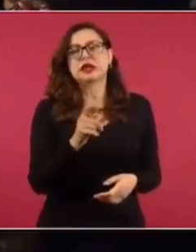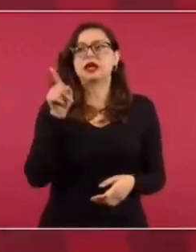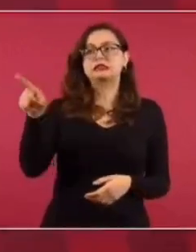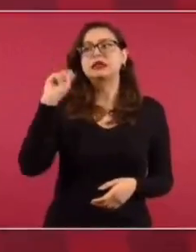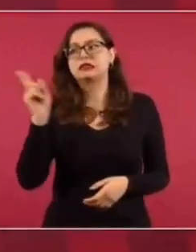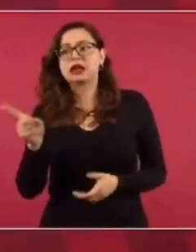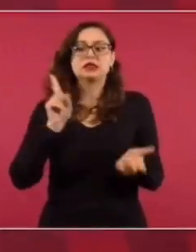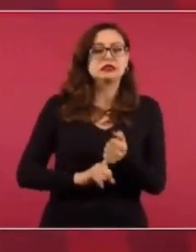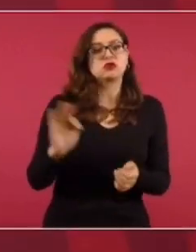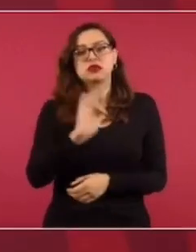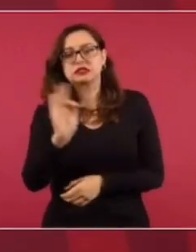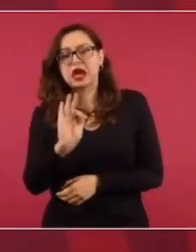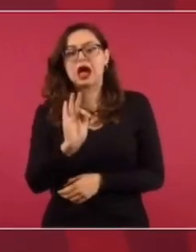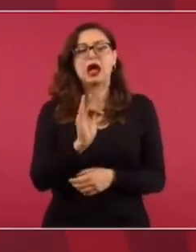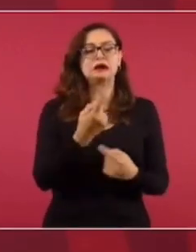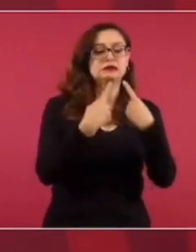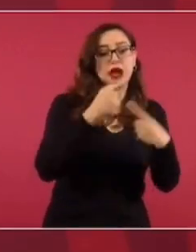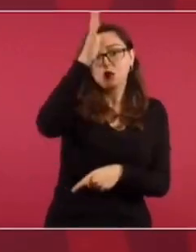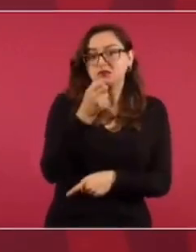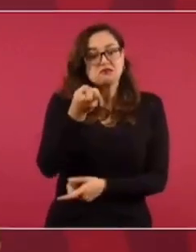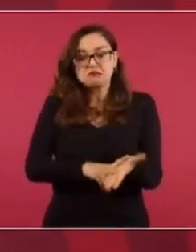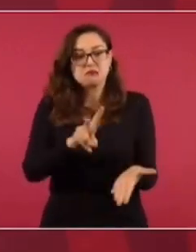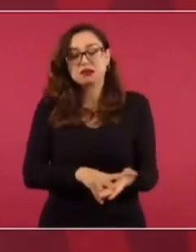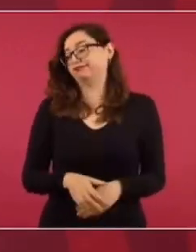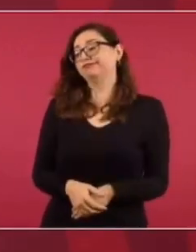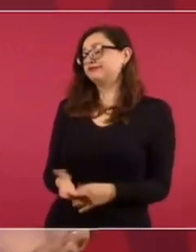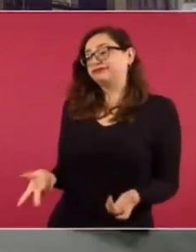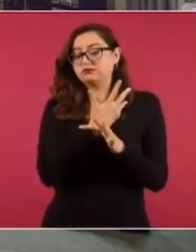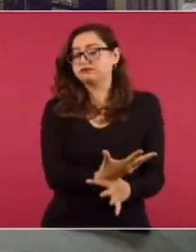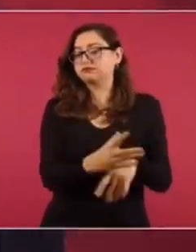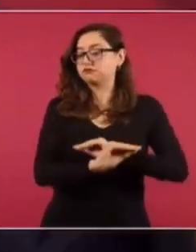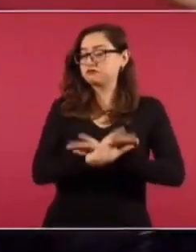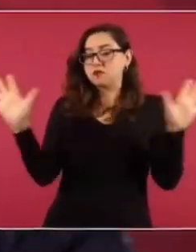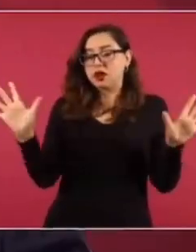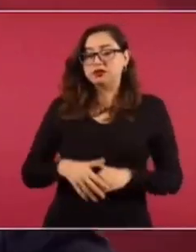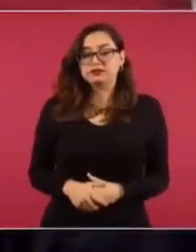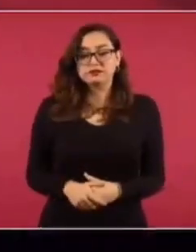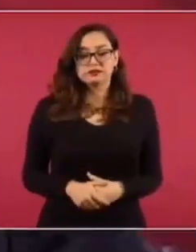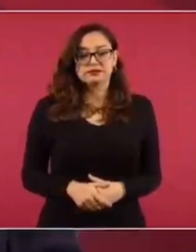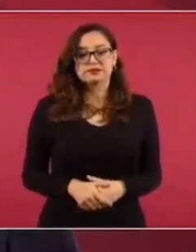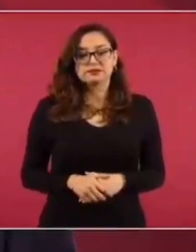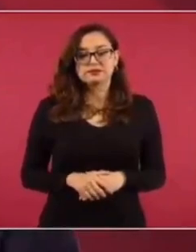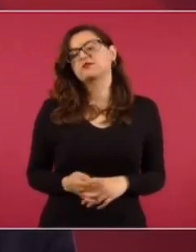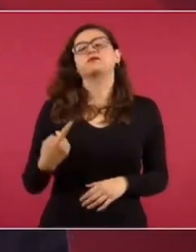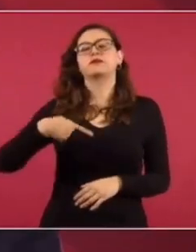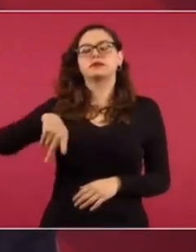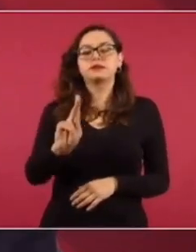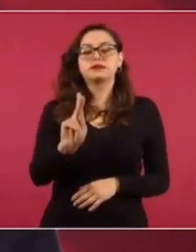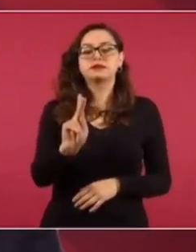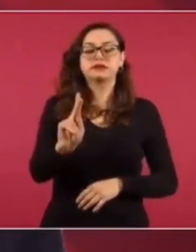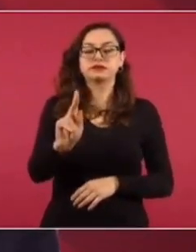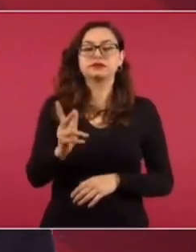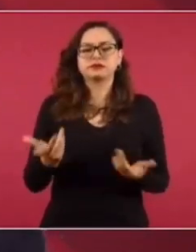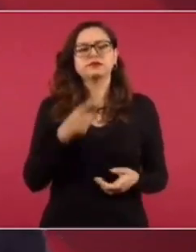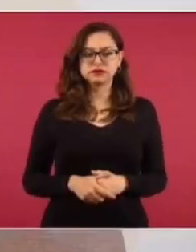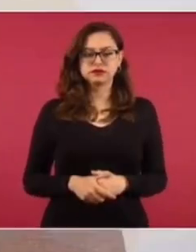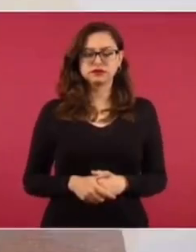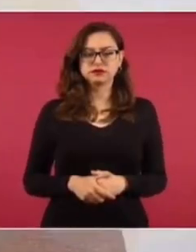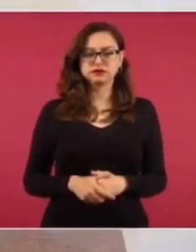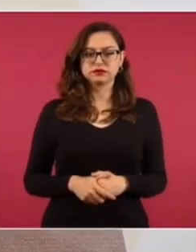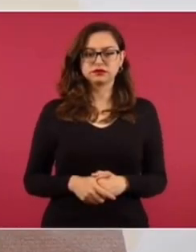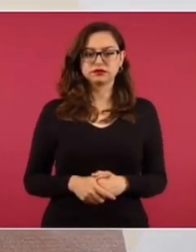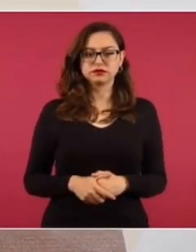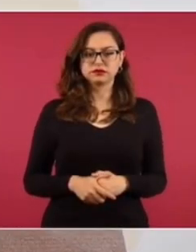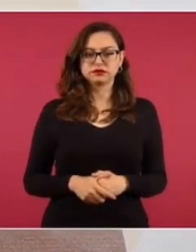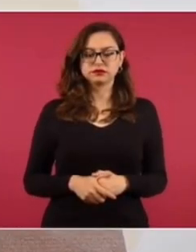cooperación no vale? No. Okay. O sea, es que es muy claro, pero le tenemos confianza a Ken Salazar. Pero es que